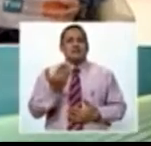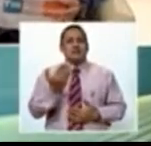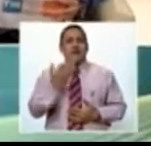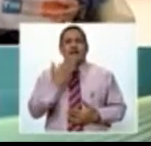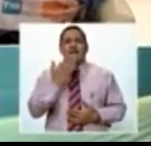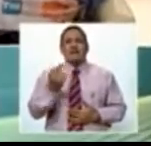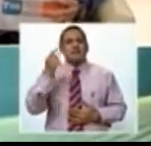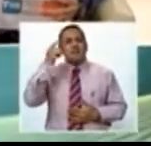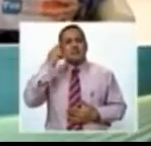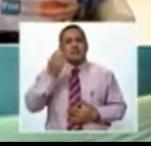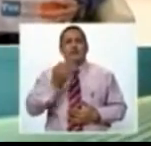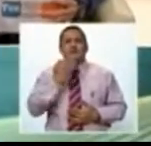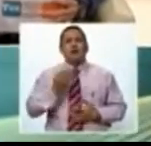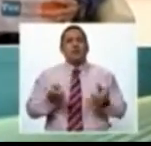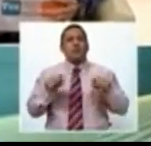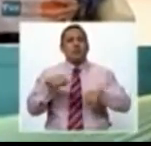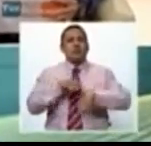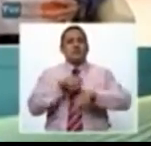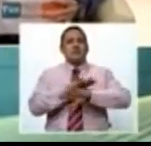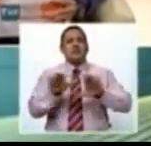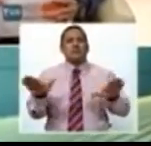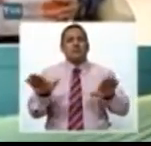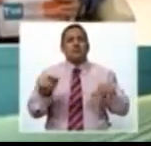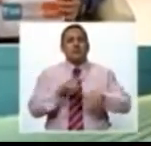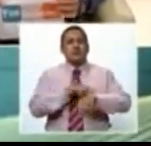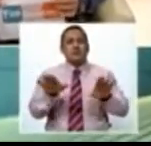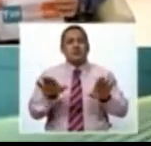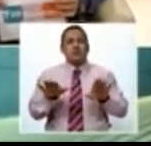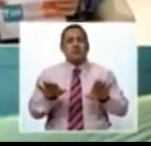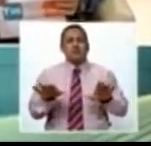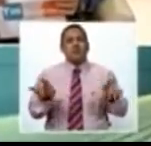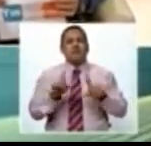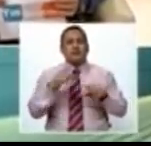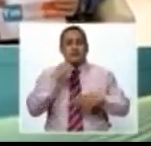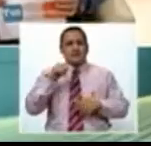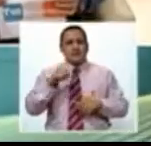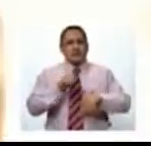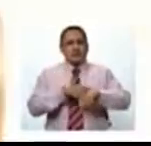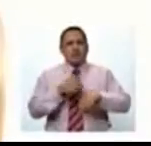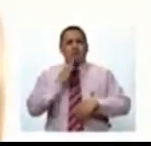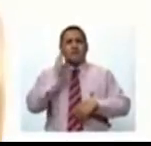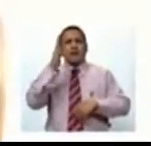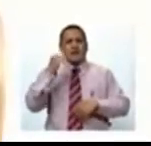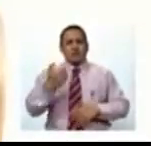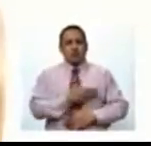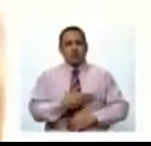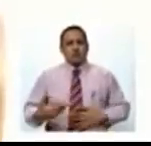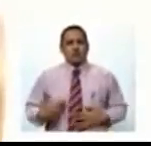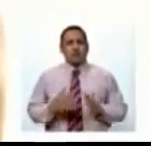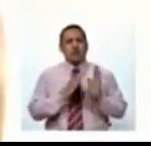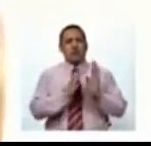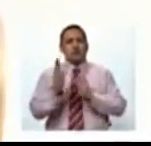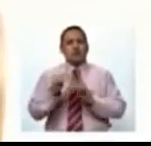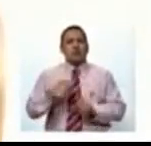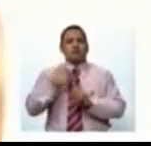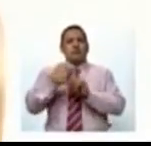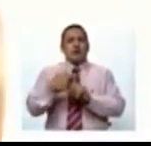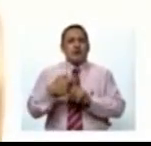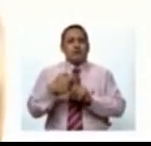criterio de quién queda cuando se vence un plazo prudente, un plazo razonable? Sí existen los plazos. El Estado pone los plazos. Proceso